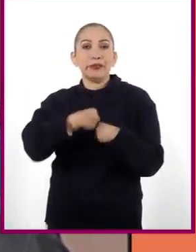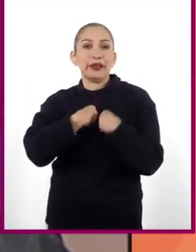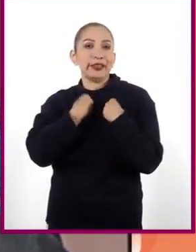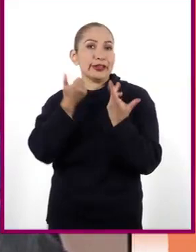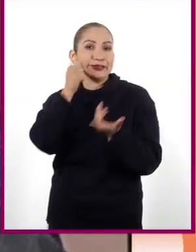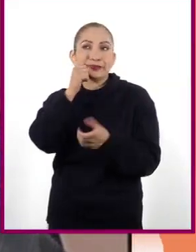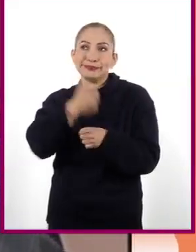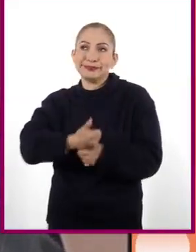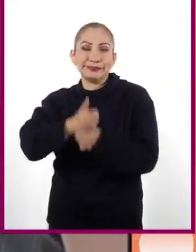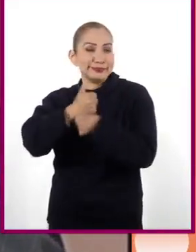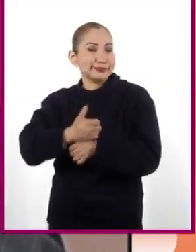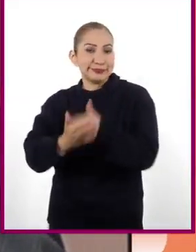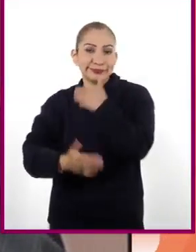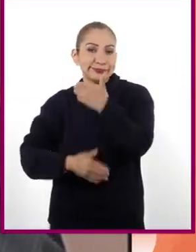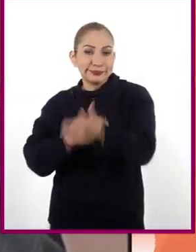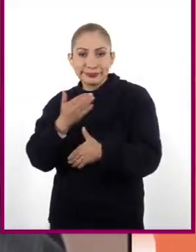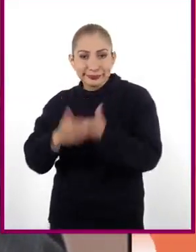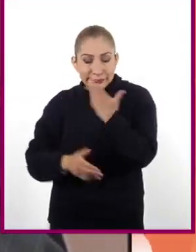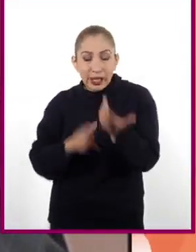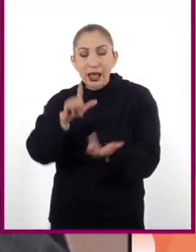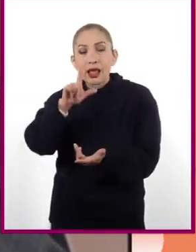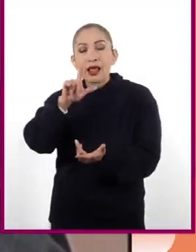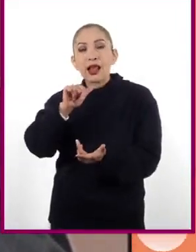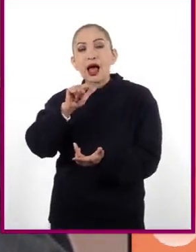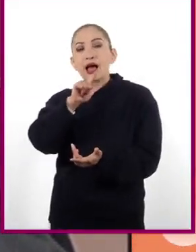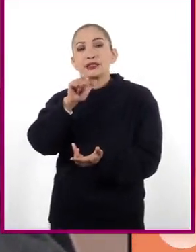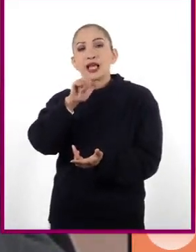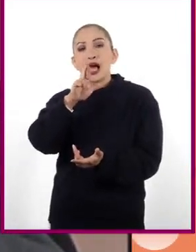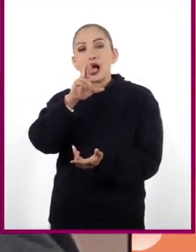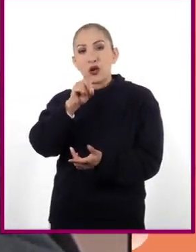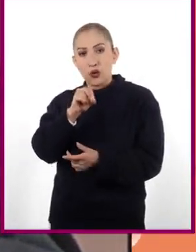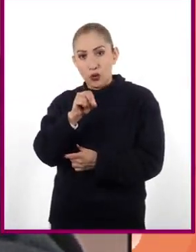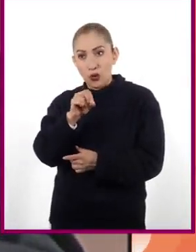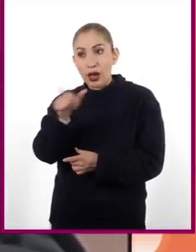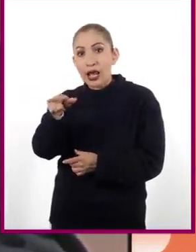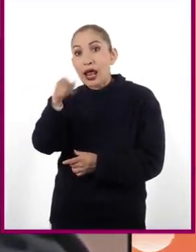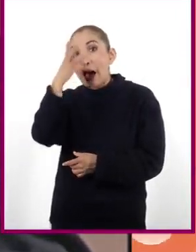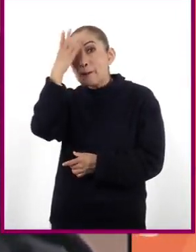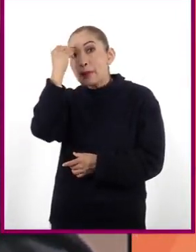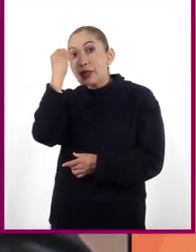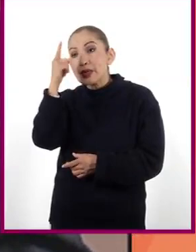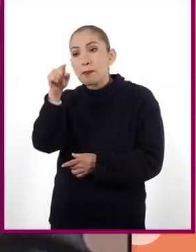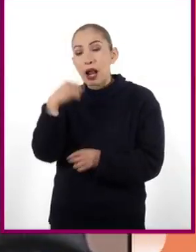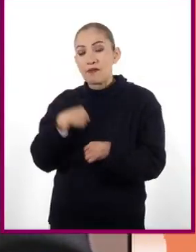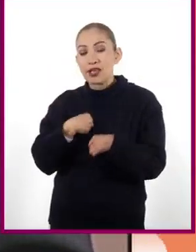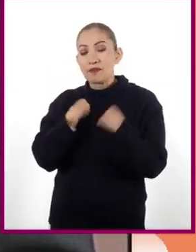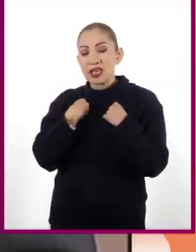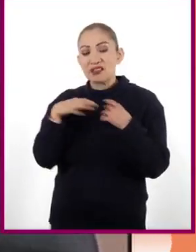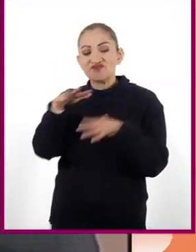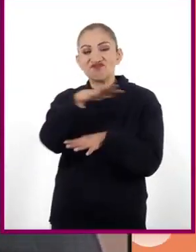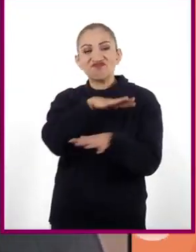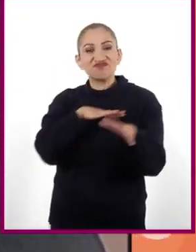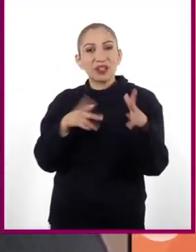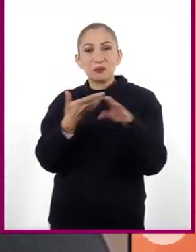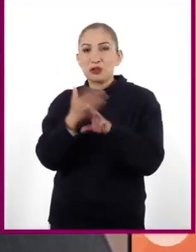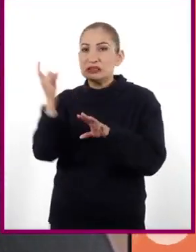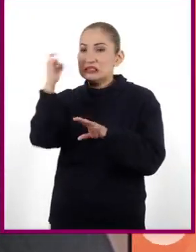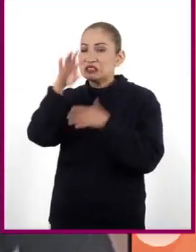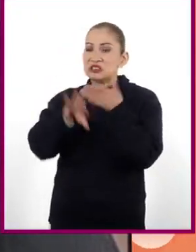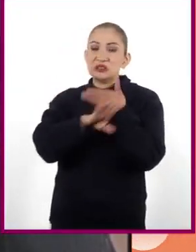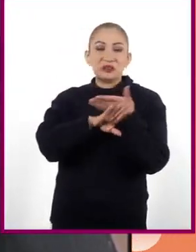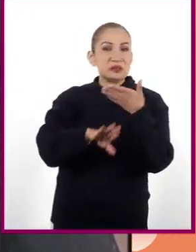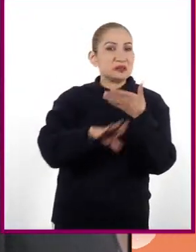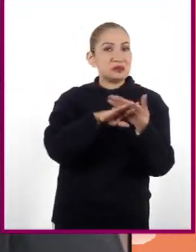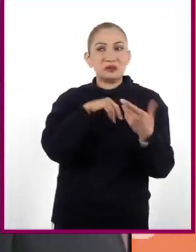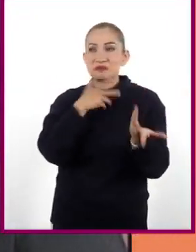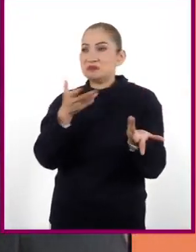este vive en el entorno, ¿no? Lázaro pues va aprendiendo a sobrevivir en una sociedad que le es adversa, que